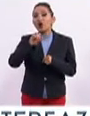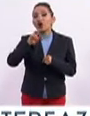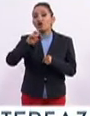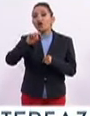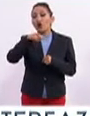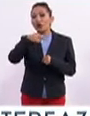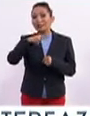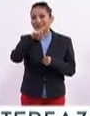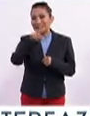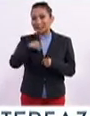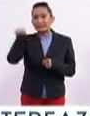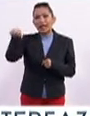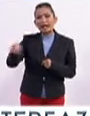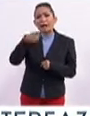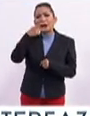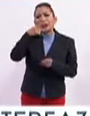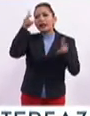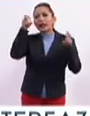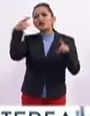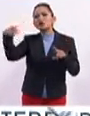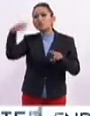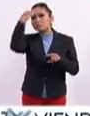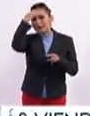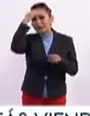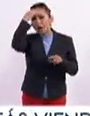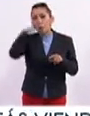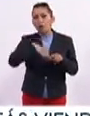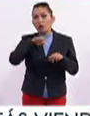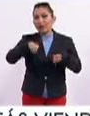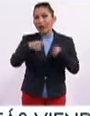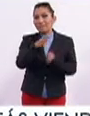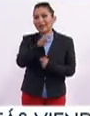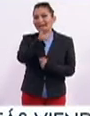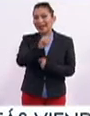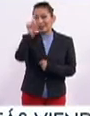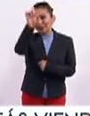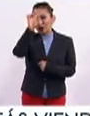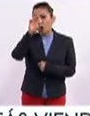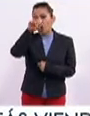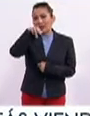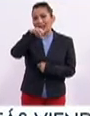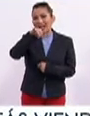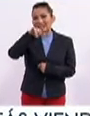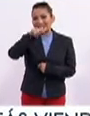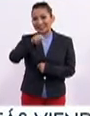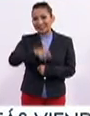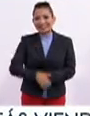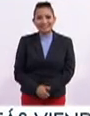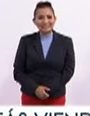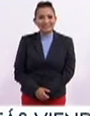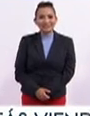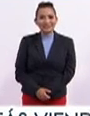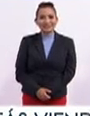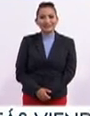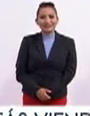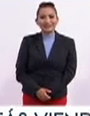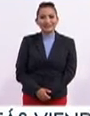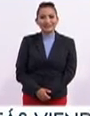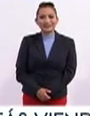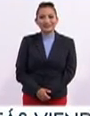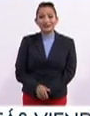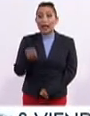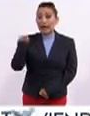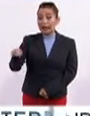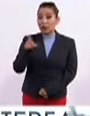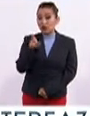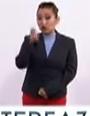Ordóñez Martínez, quien nos hablará sobre su experiencia como becario del Consejo Nacional de Ciencia y Tecnología, el CONACYT,